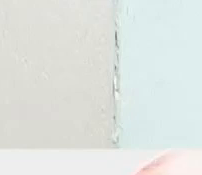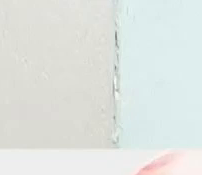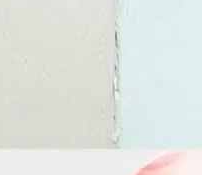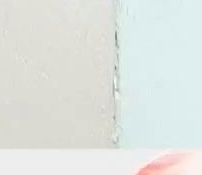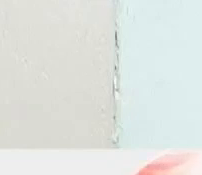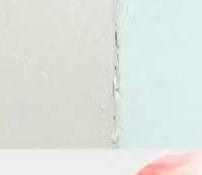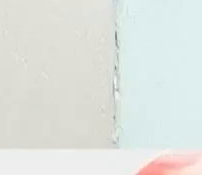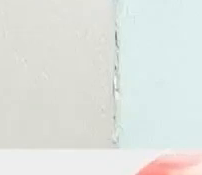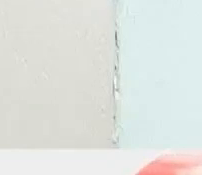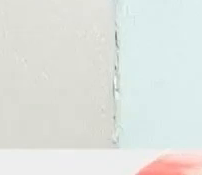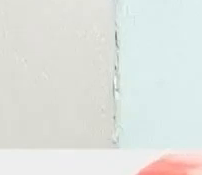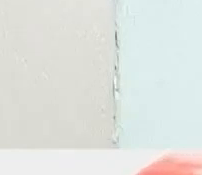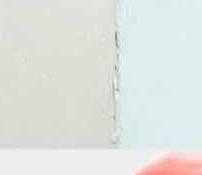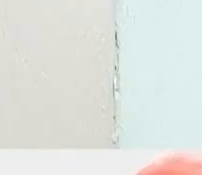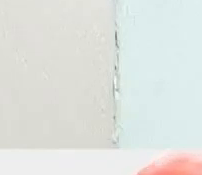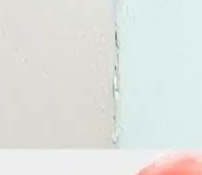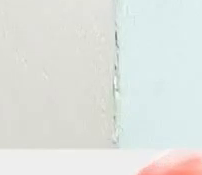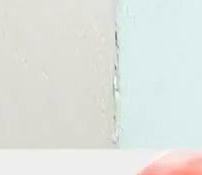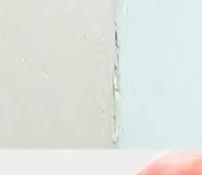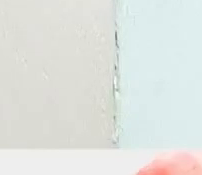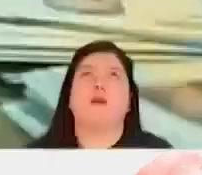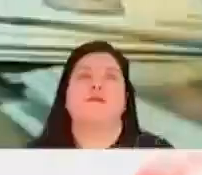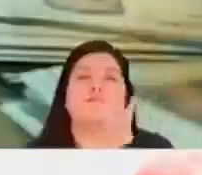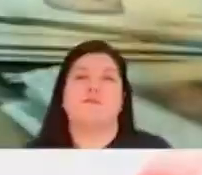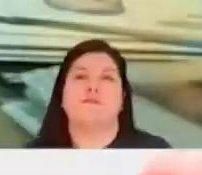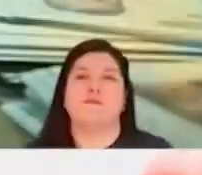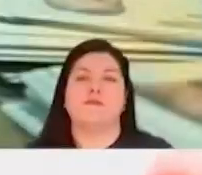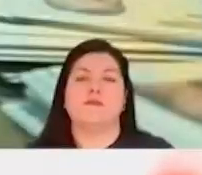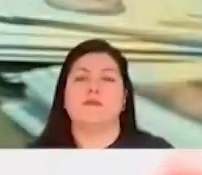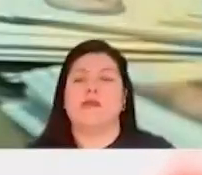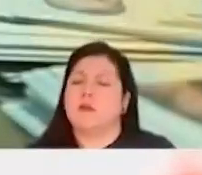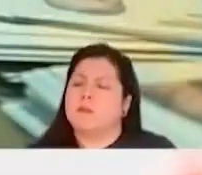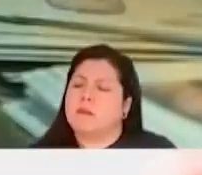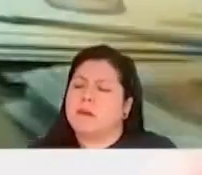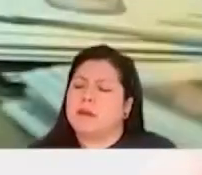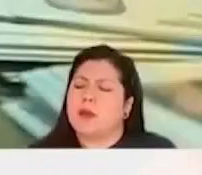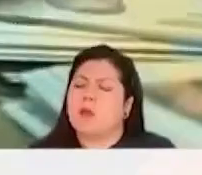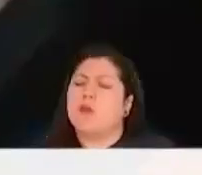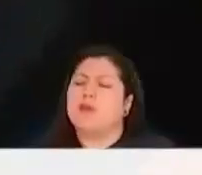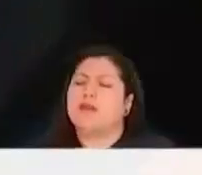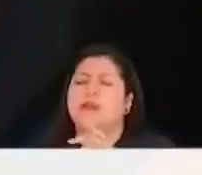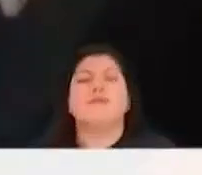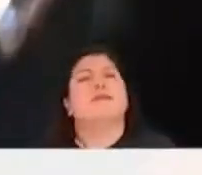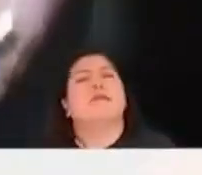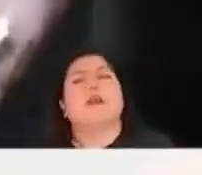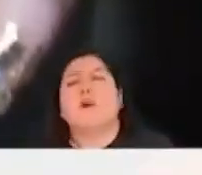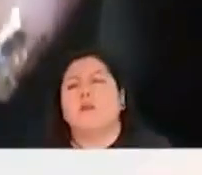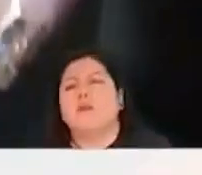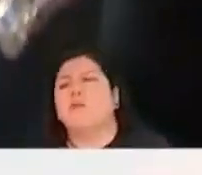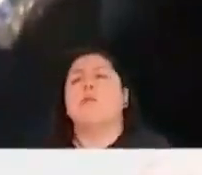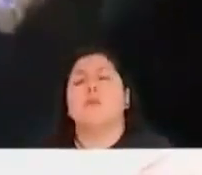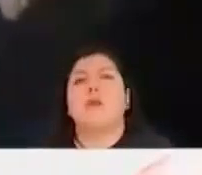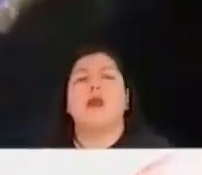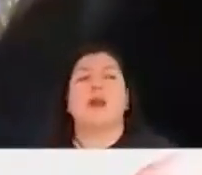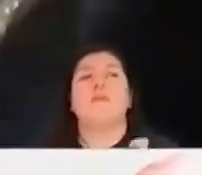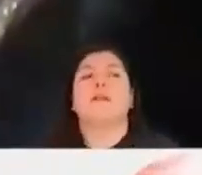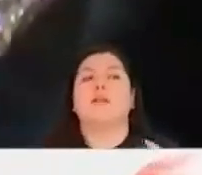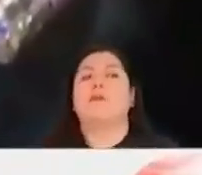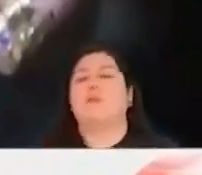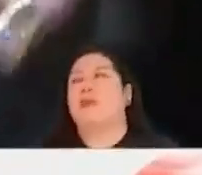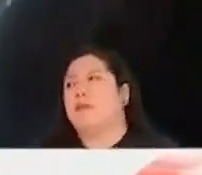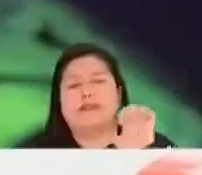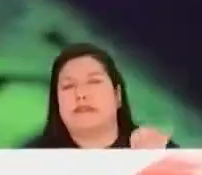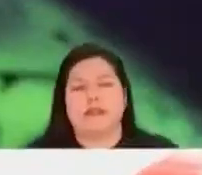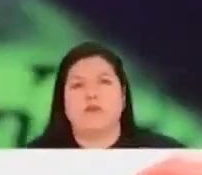cédula ya será obligatoria en todo el departamento colombiano. Con un aproximado de 141 trámites de solicitudes, la Registraduría